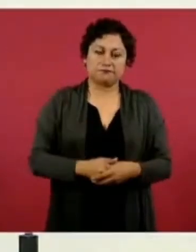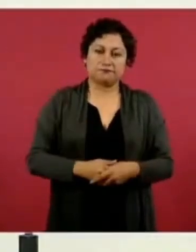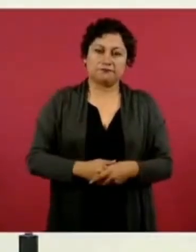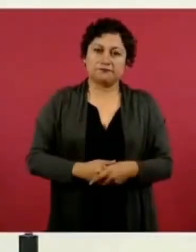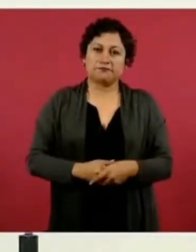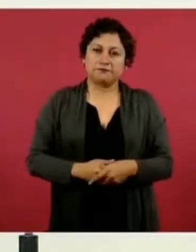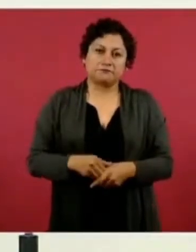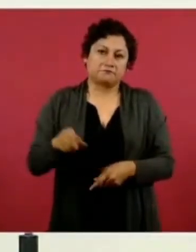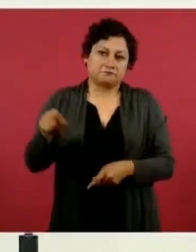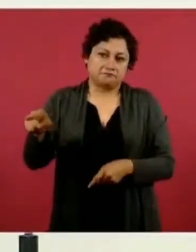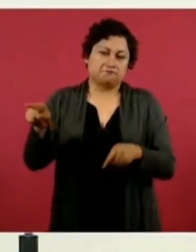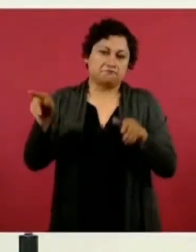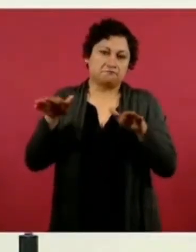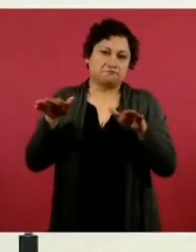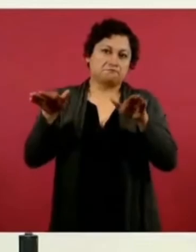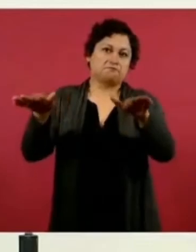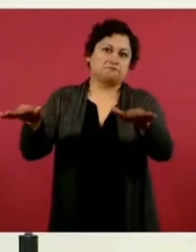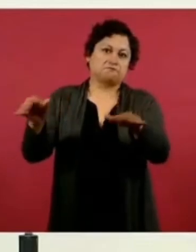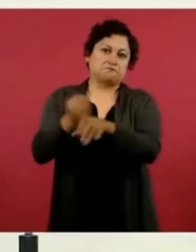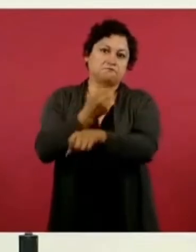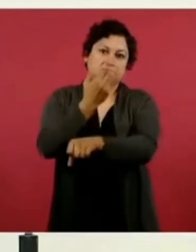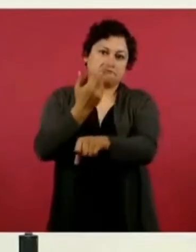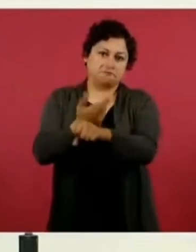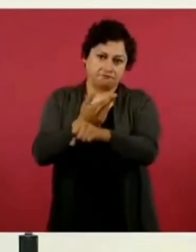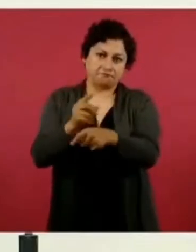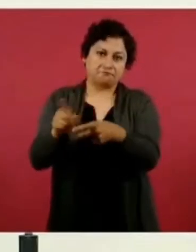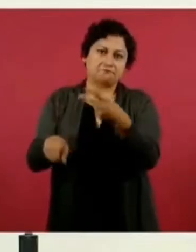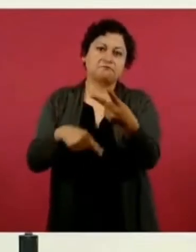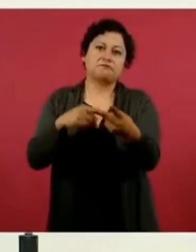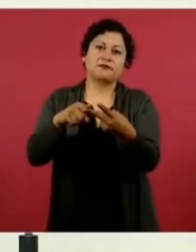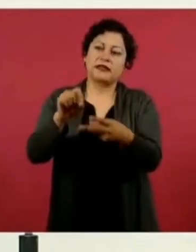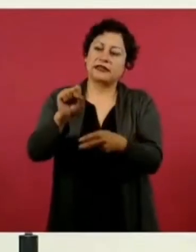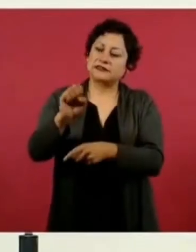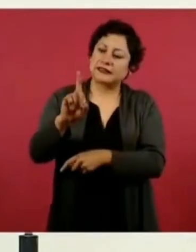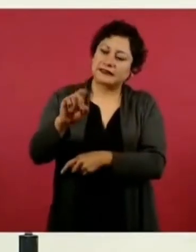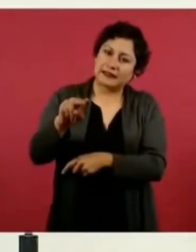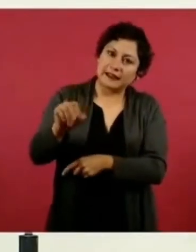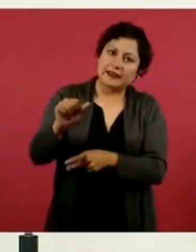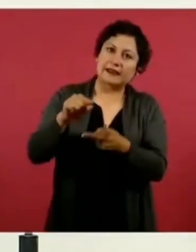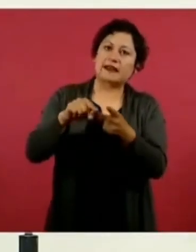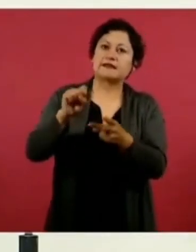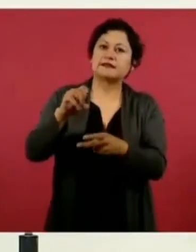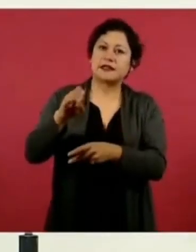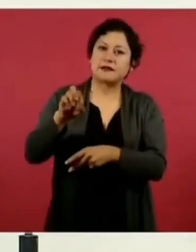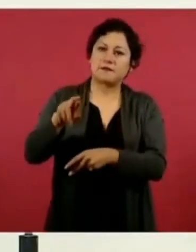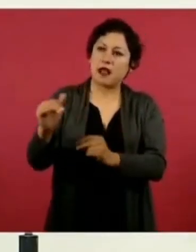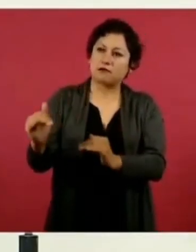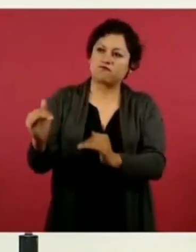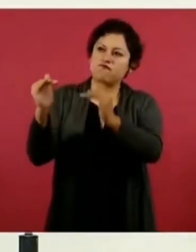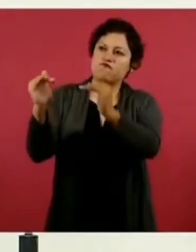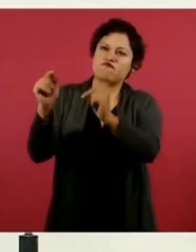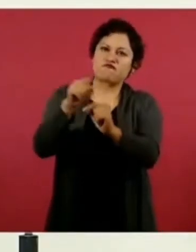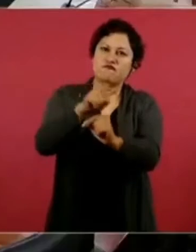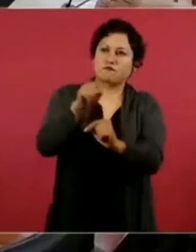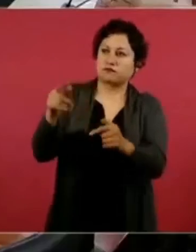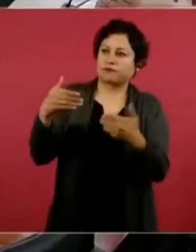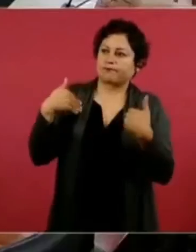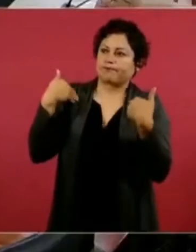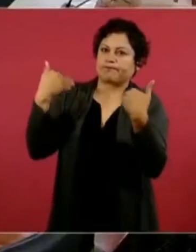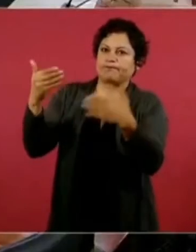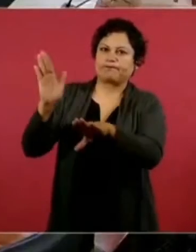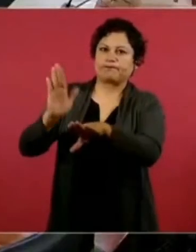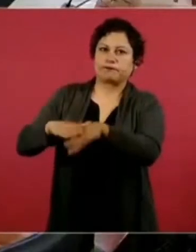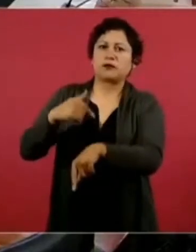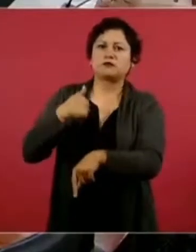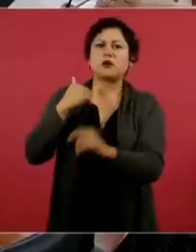la Fuerza Aérea y que el Ejército, el presidente. Claro que me conformo con eso.